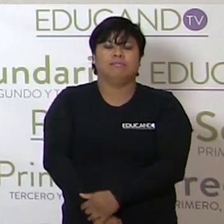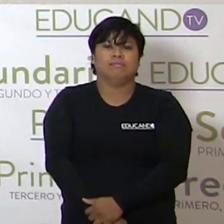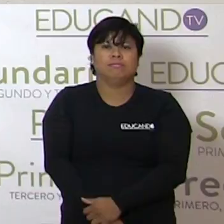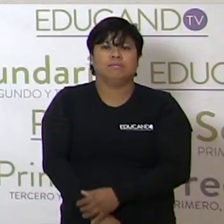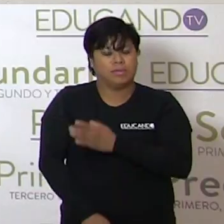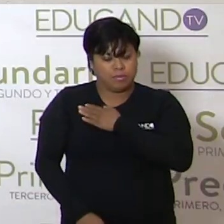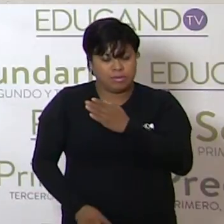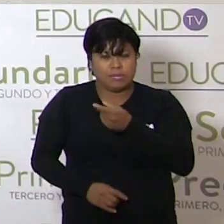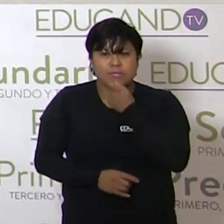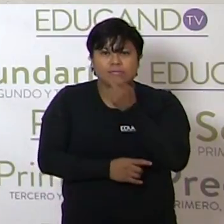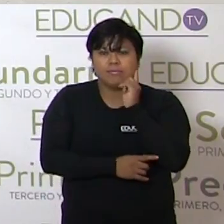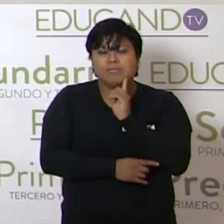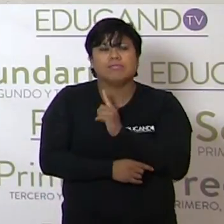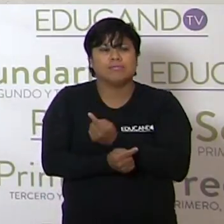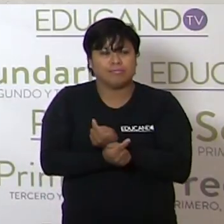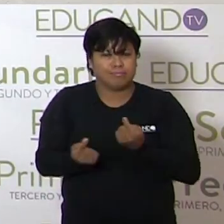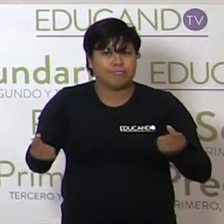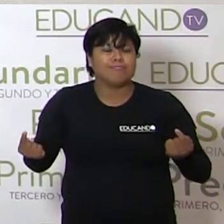Bueno, niñas y niños,